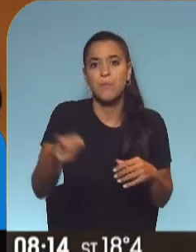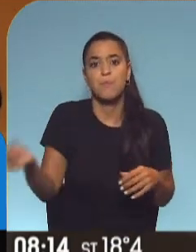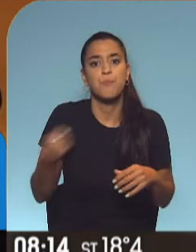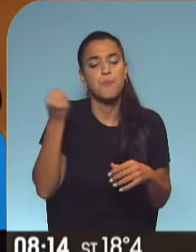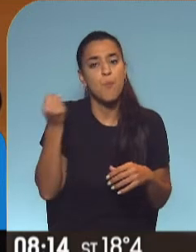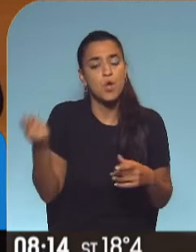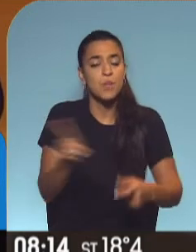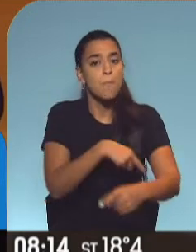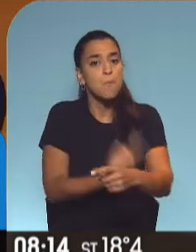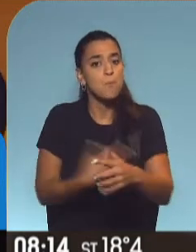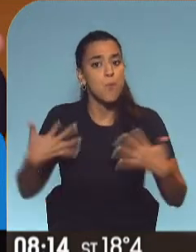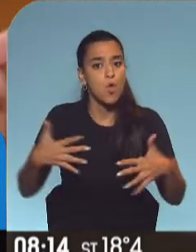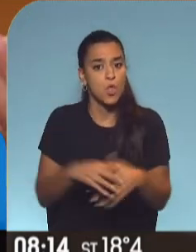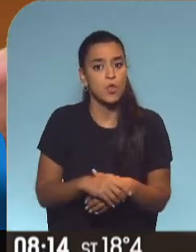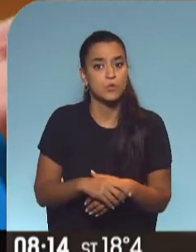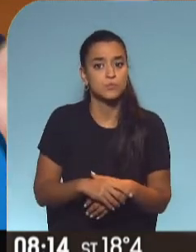tener,